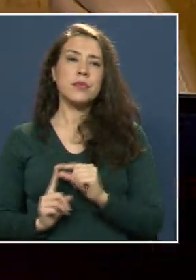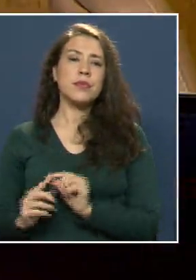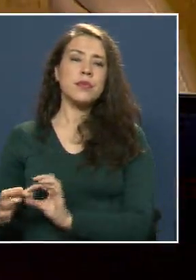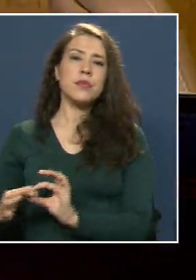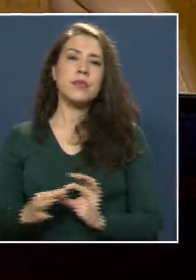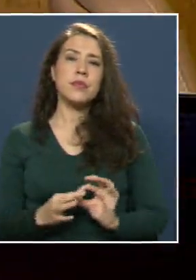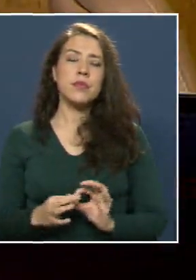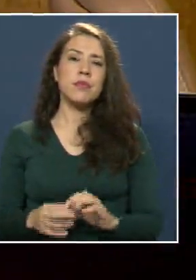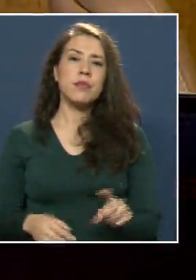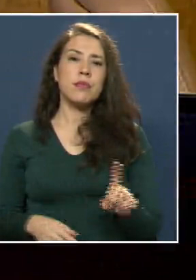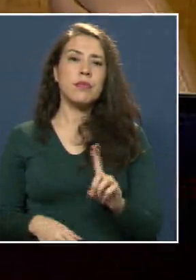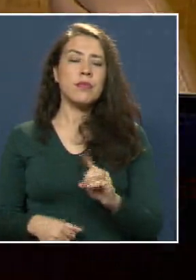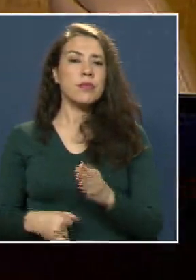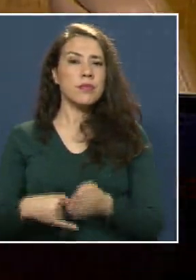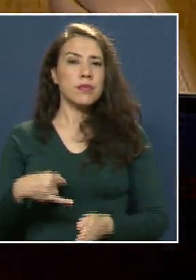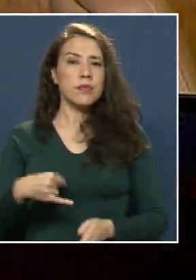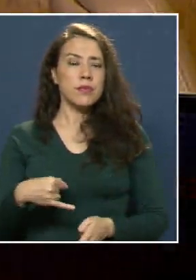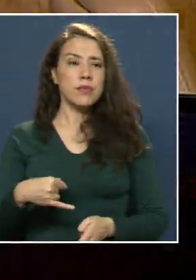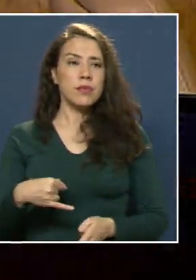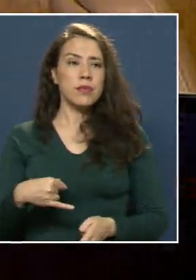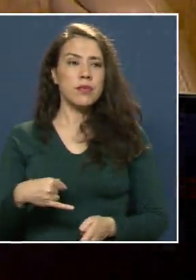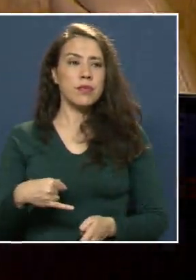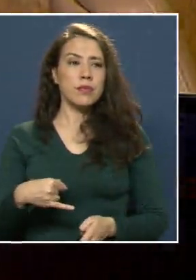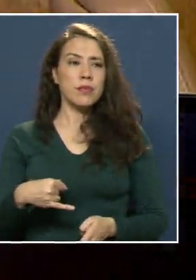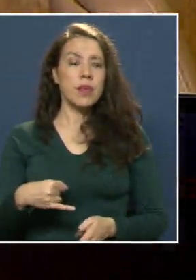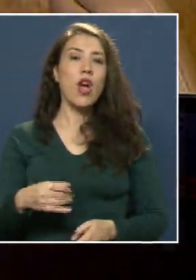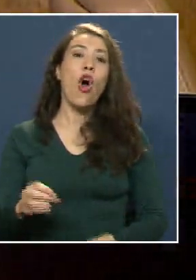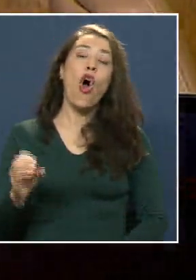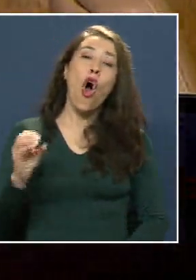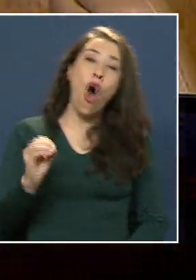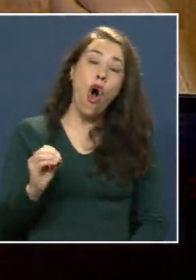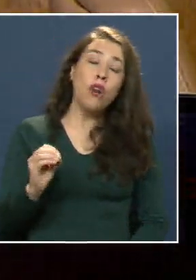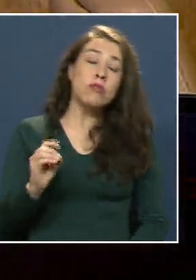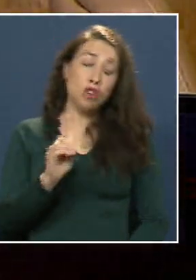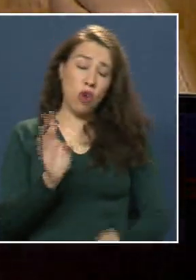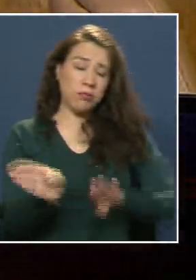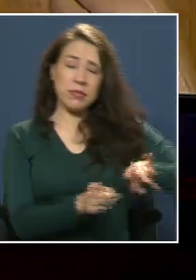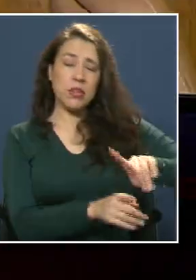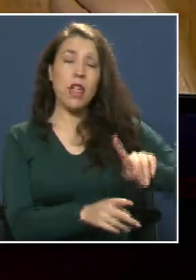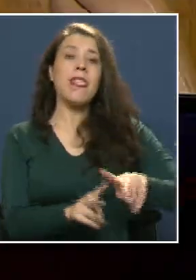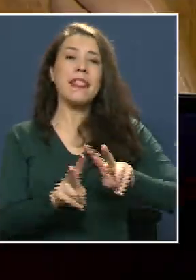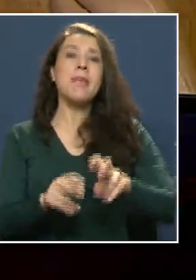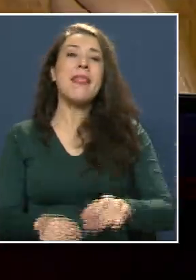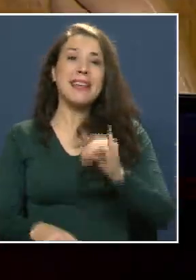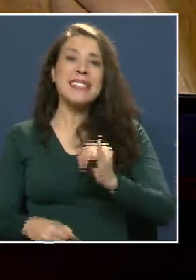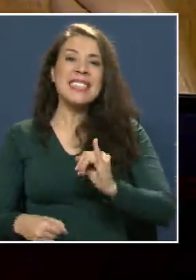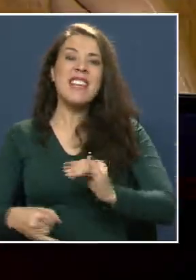la imprescriptibilidad, o más bien de la prescriptibilidad. ¿Por qué,